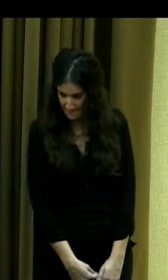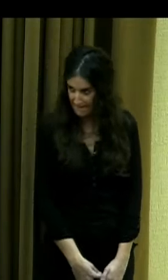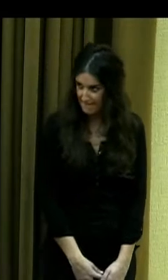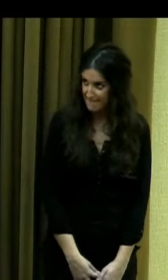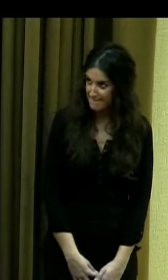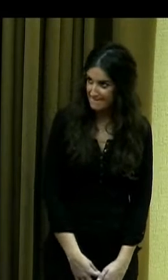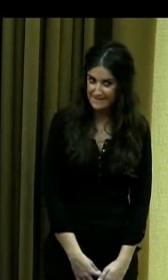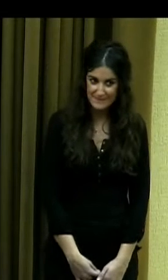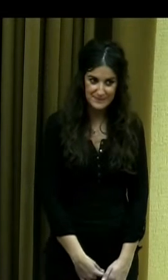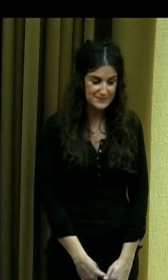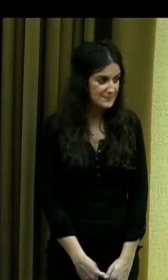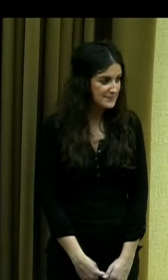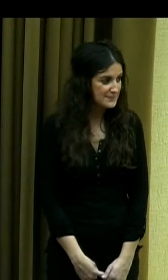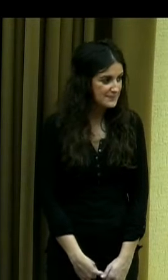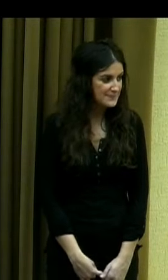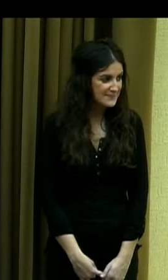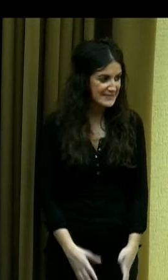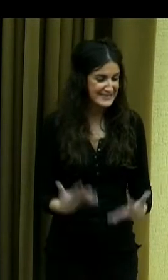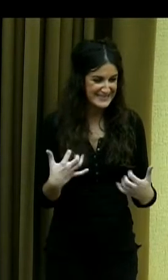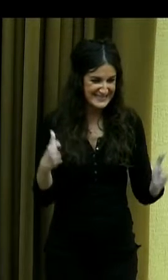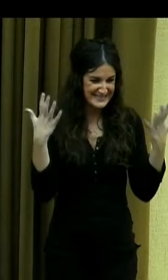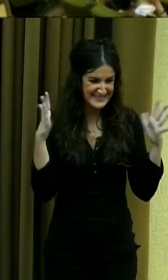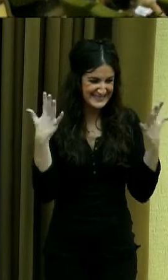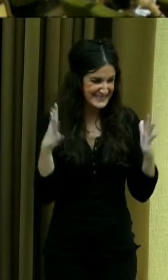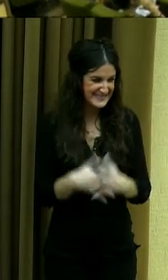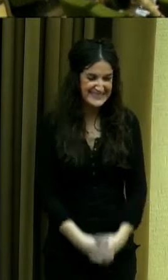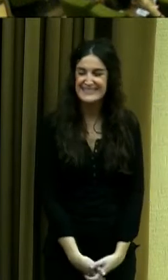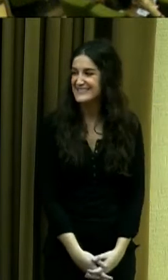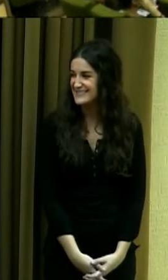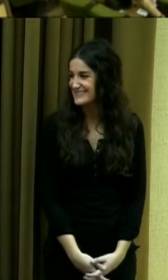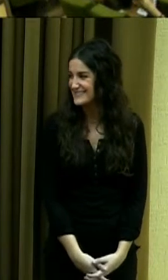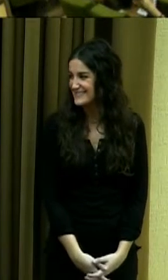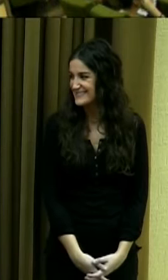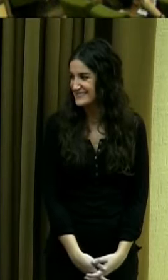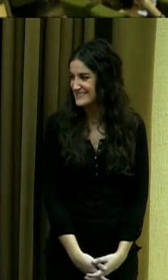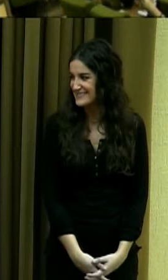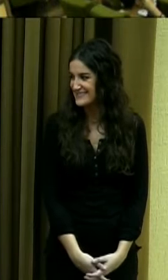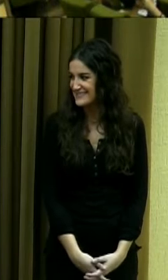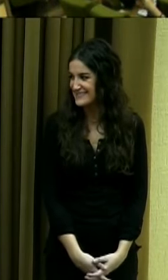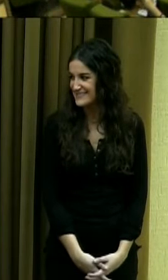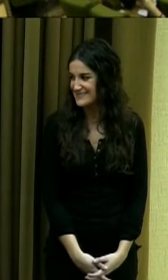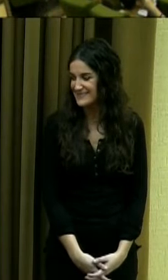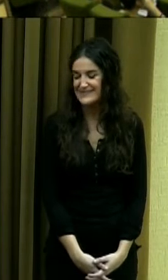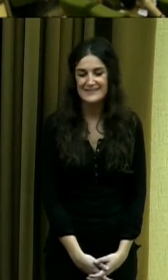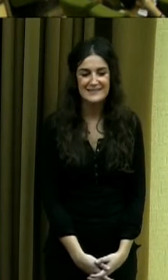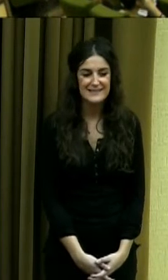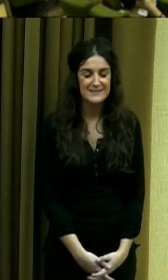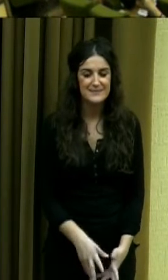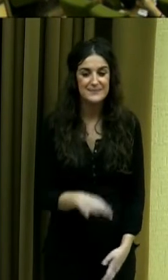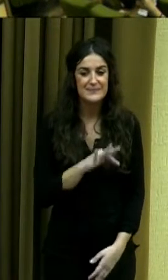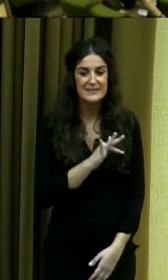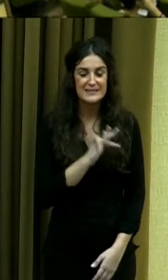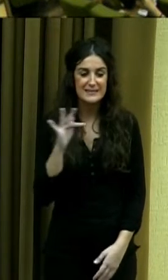Muchas gracias, doctora Cáceres, por su magnífica presentación y gracias por ajustarse al tiempo. Doña María Ángeles Almena tiene la